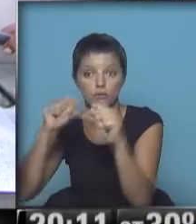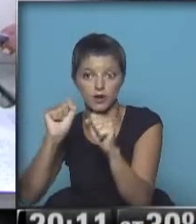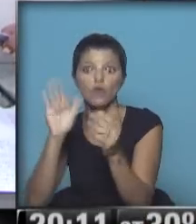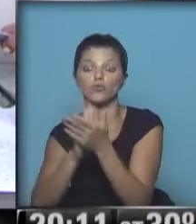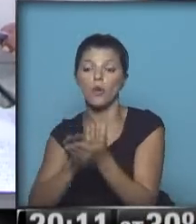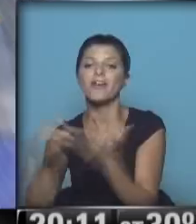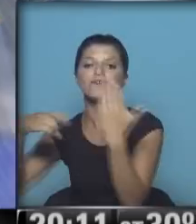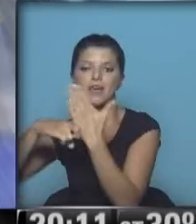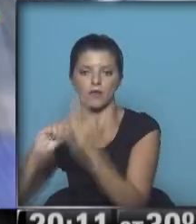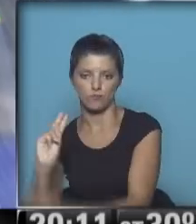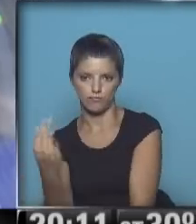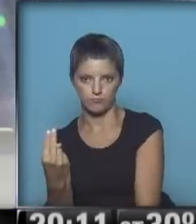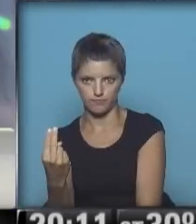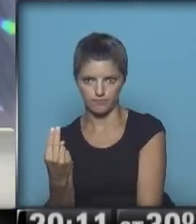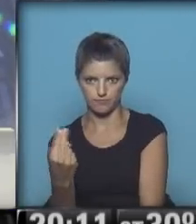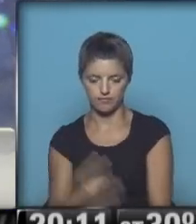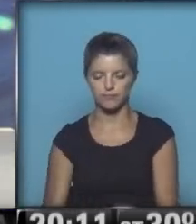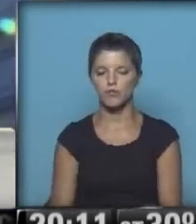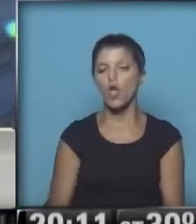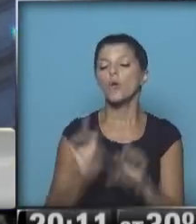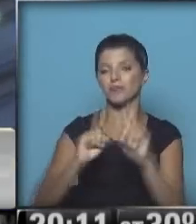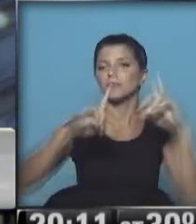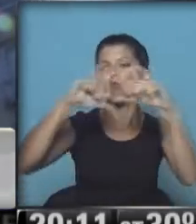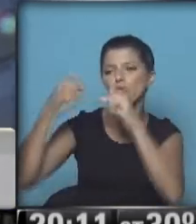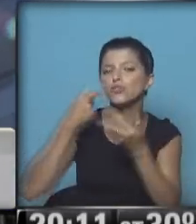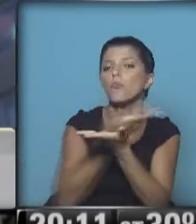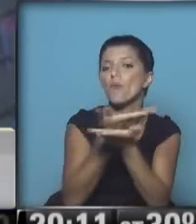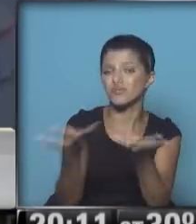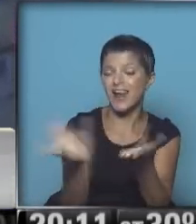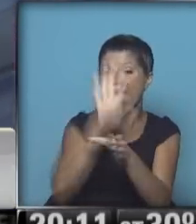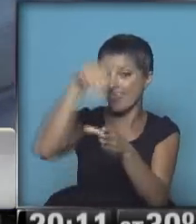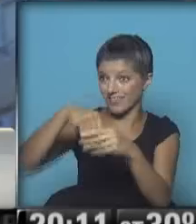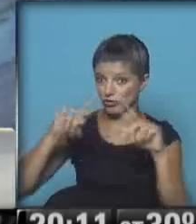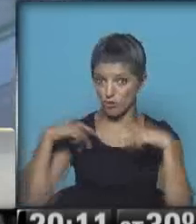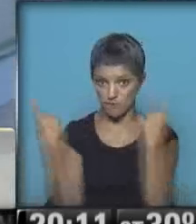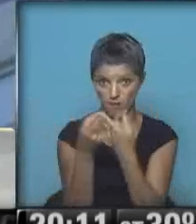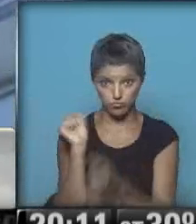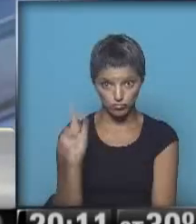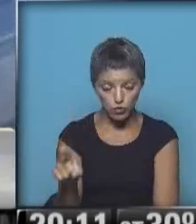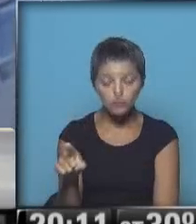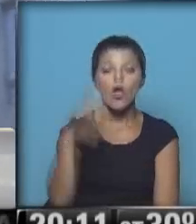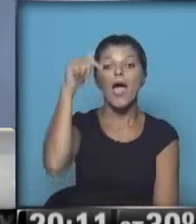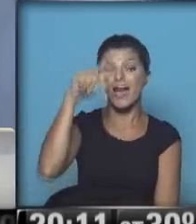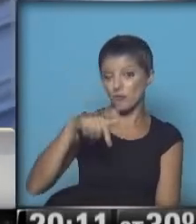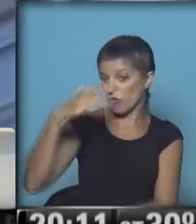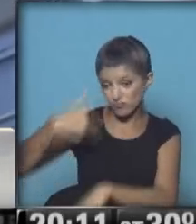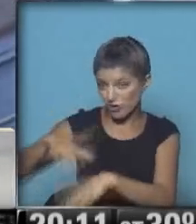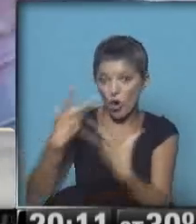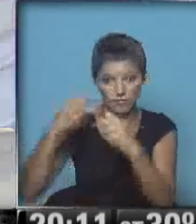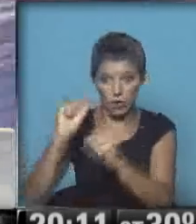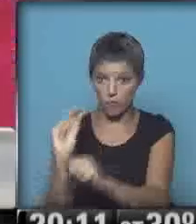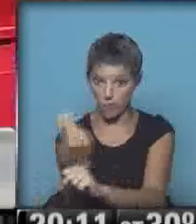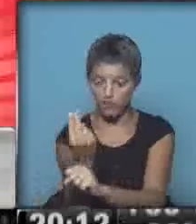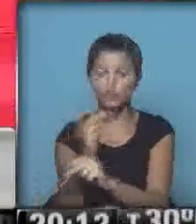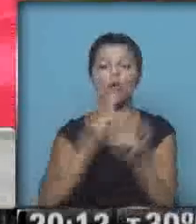muerto. Tras la difusión de fotografías del interior del departamento del fiscal Nisman, a horas de su muerte, por parte de